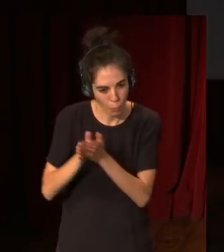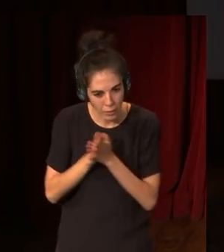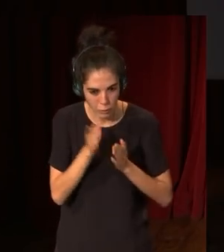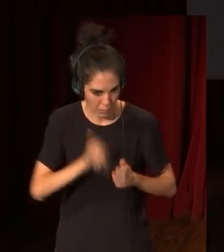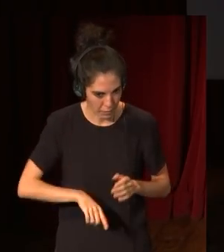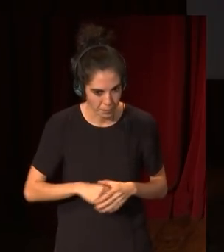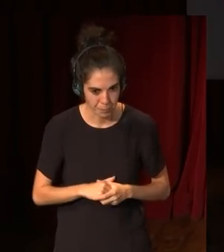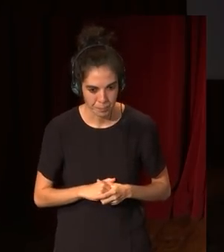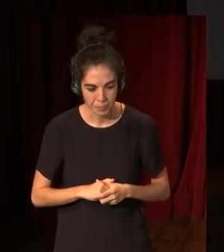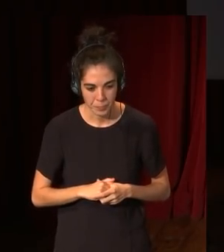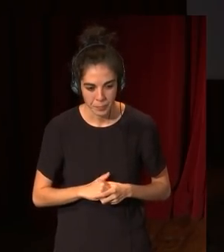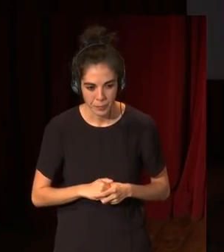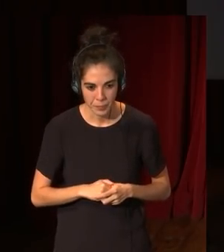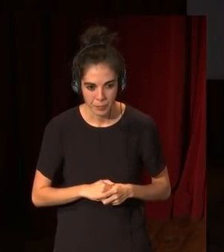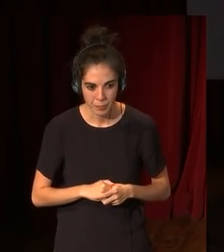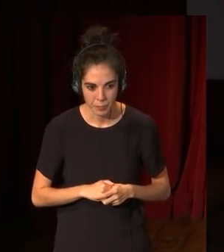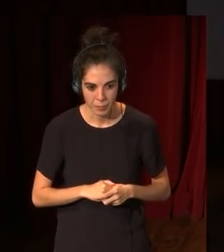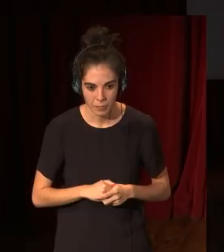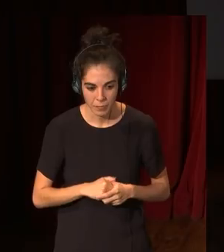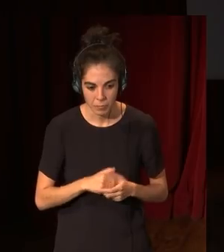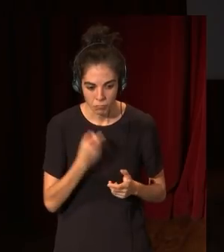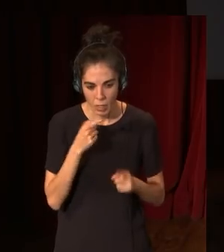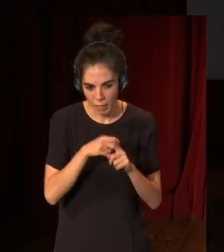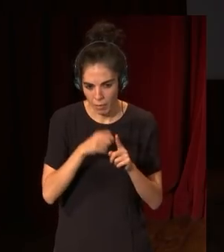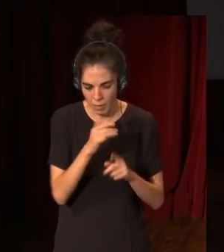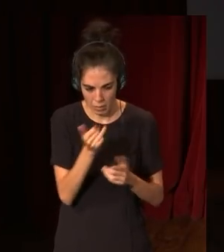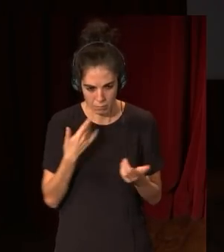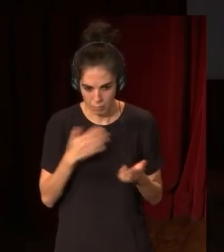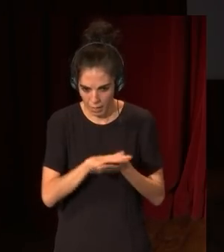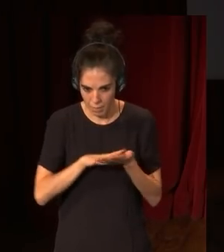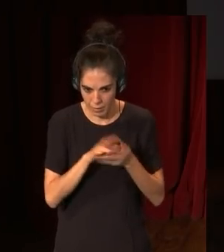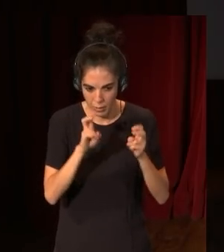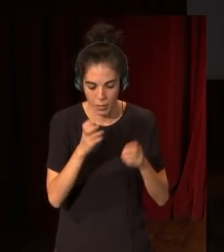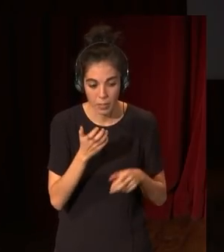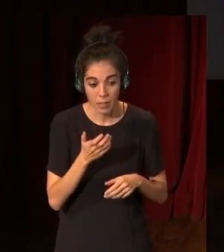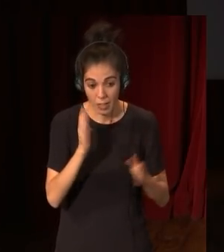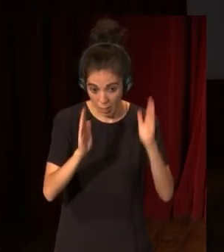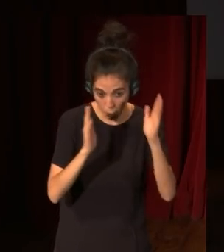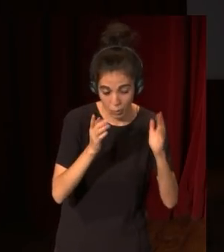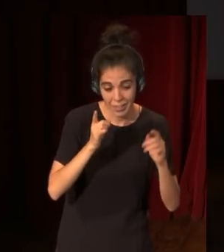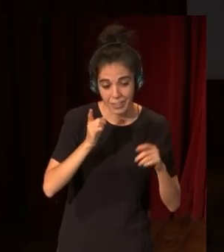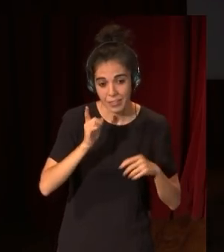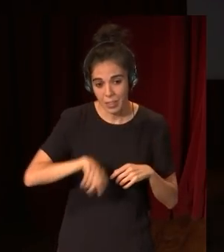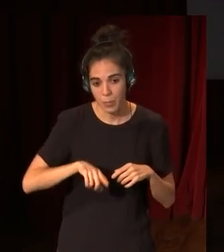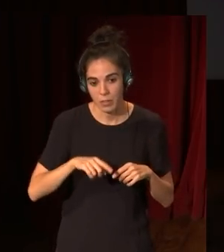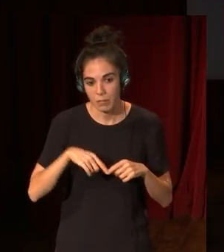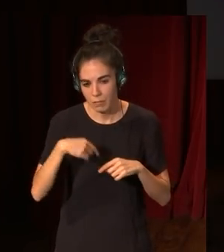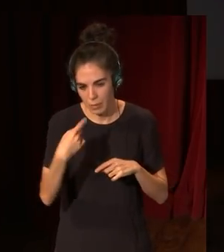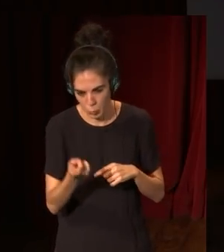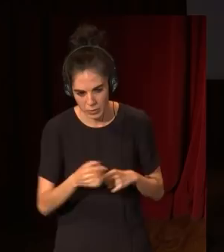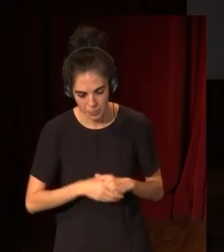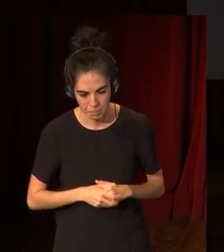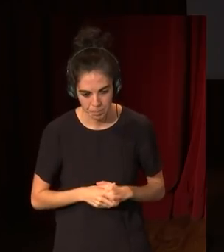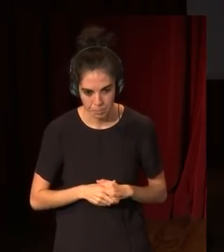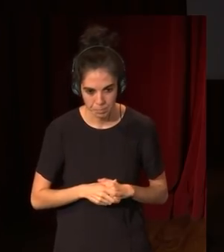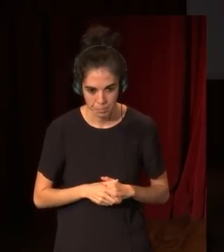época tenemos diversas referencias que aluden a ella a ello tanto de la época como también de algunos años posteriores